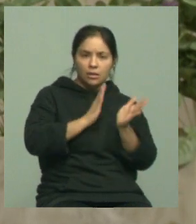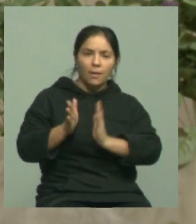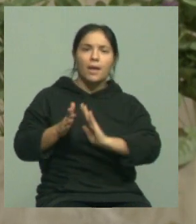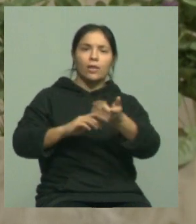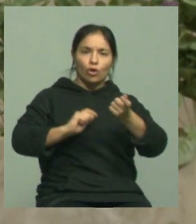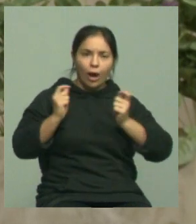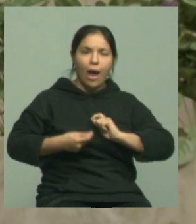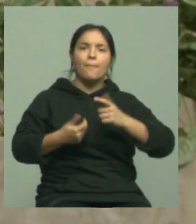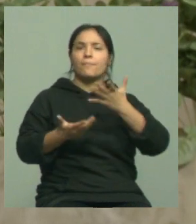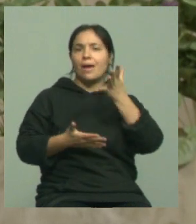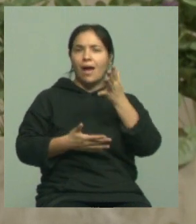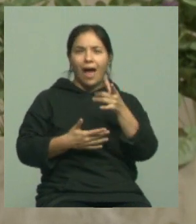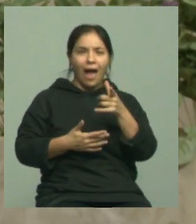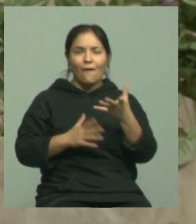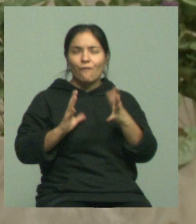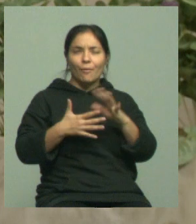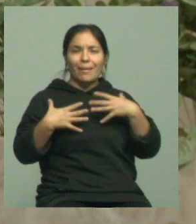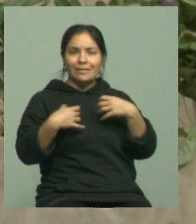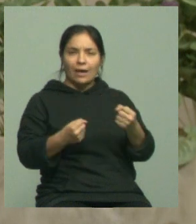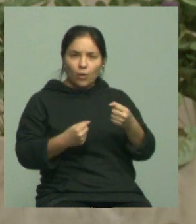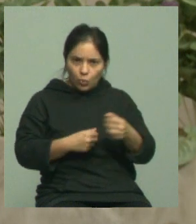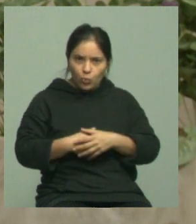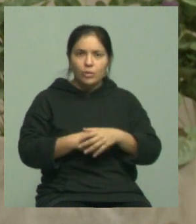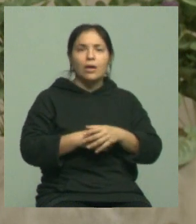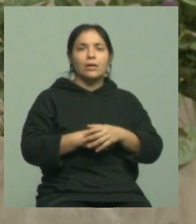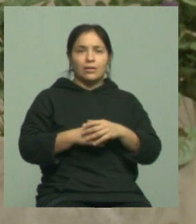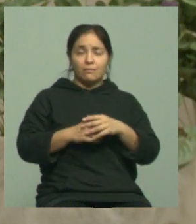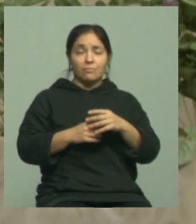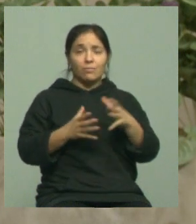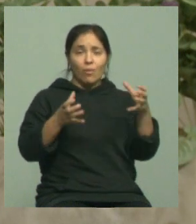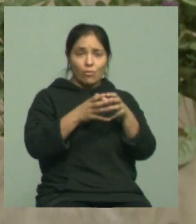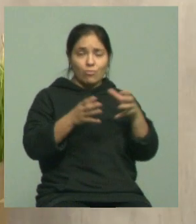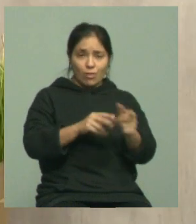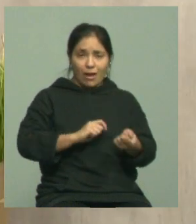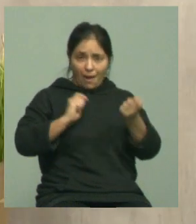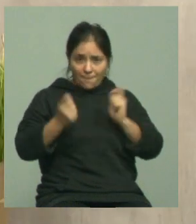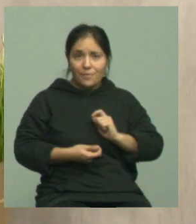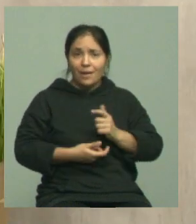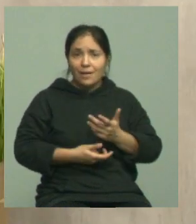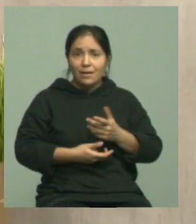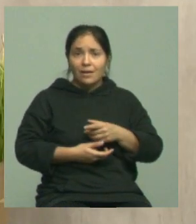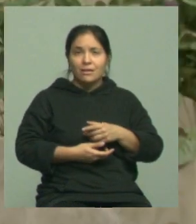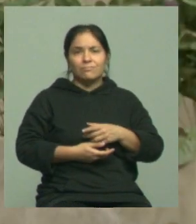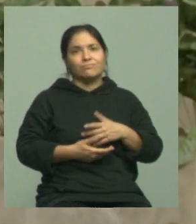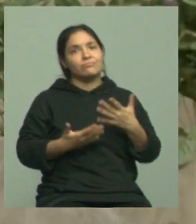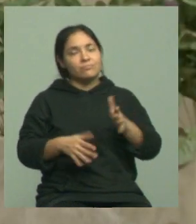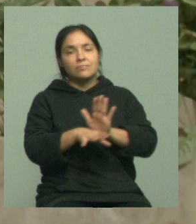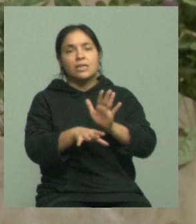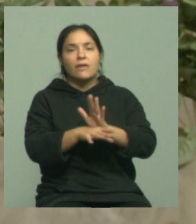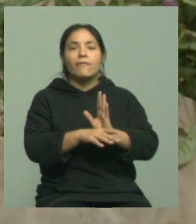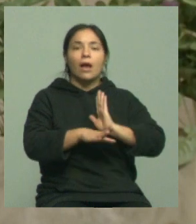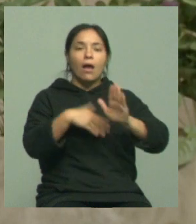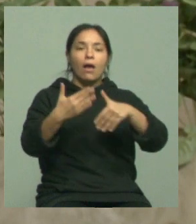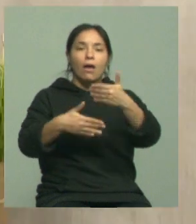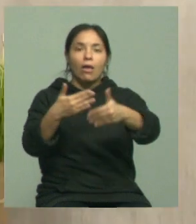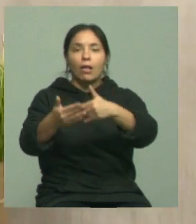alguna intención a través del sistema de salud de querer cambiar a esos grupos. Digo, me parece que estamos involucionando en algunos casos, ¿no?